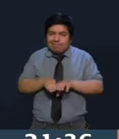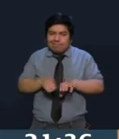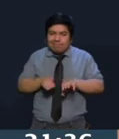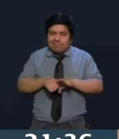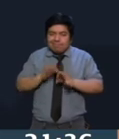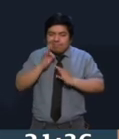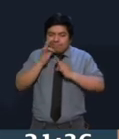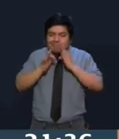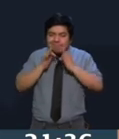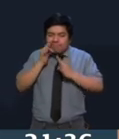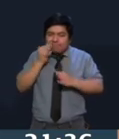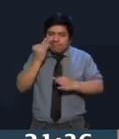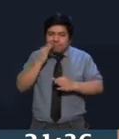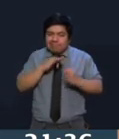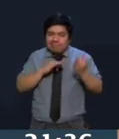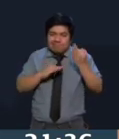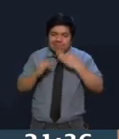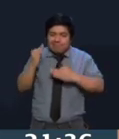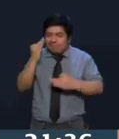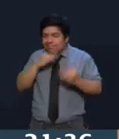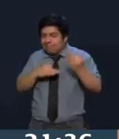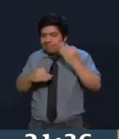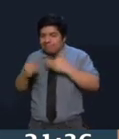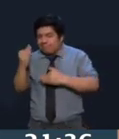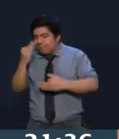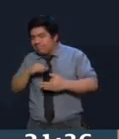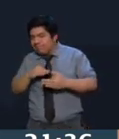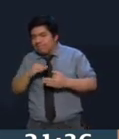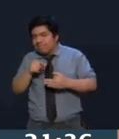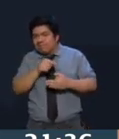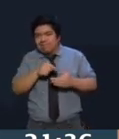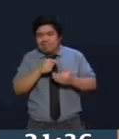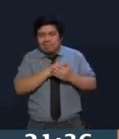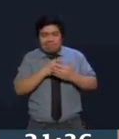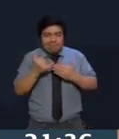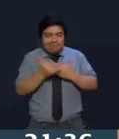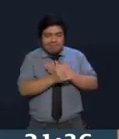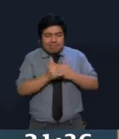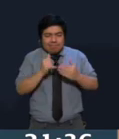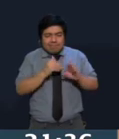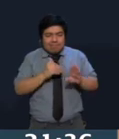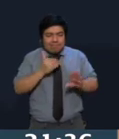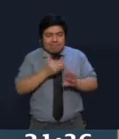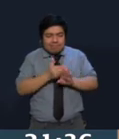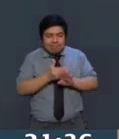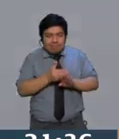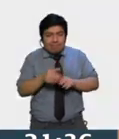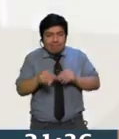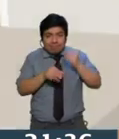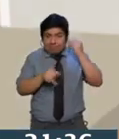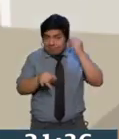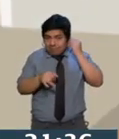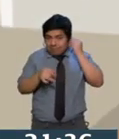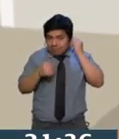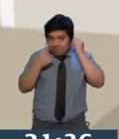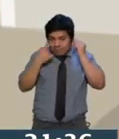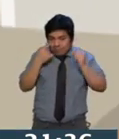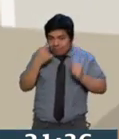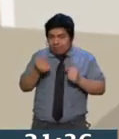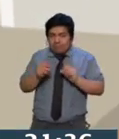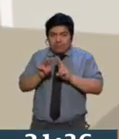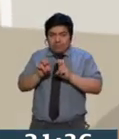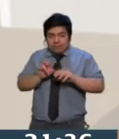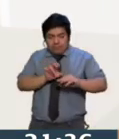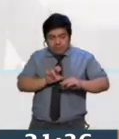cómo empiezan a generar noticias falsas y construir una narrativa contra los proyectos de la administración. Así es, y eso